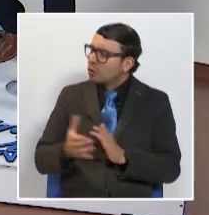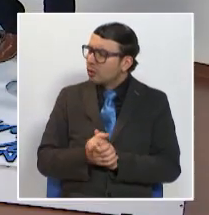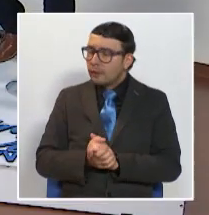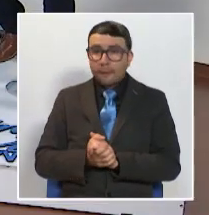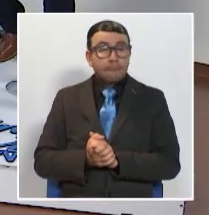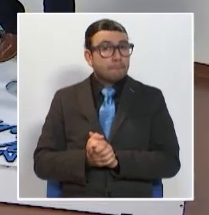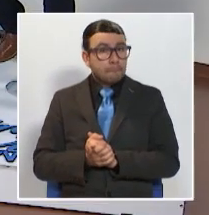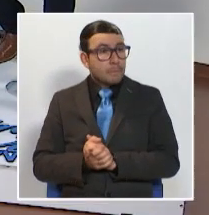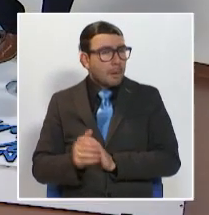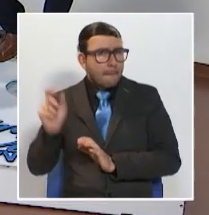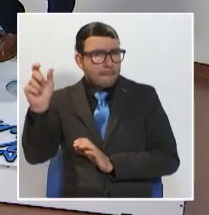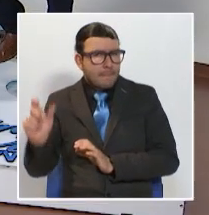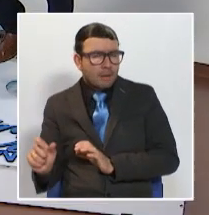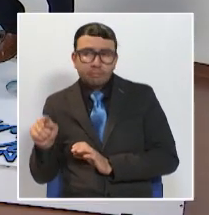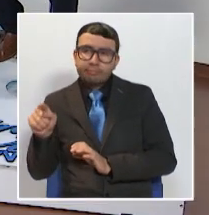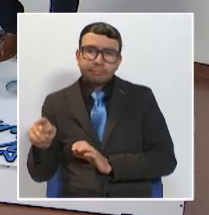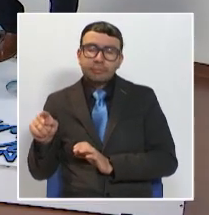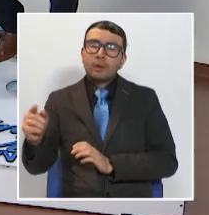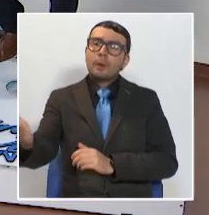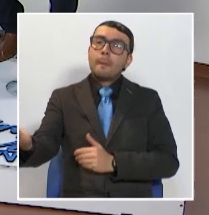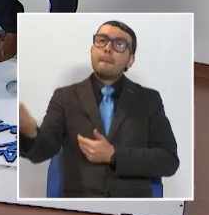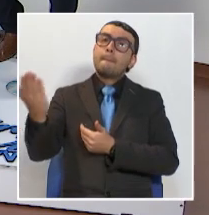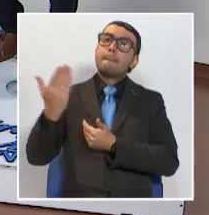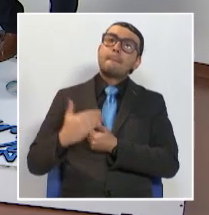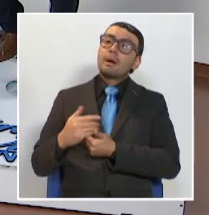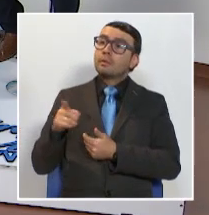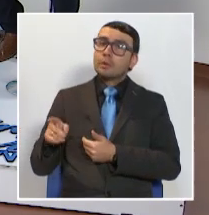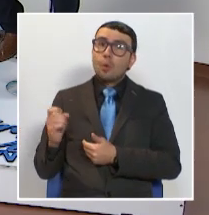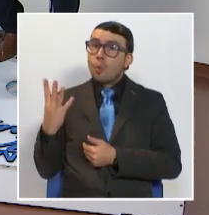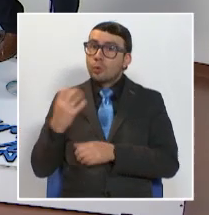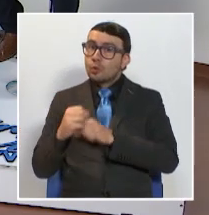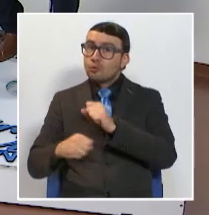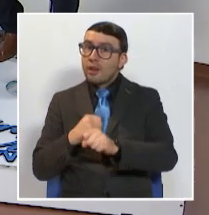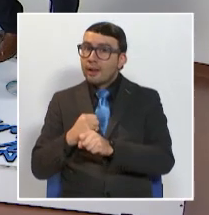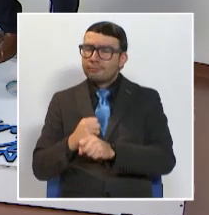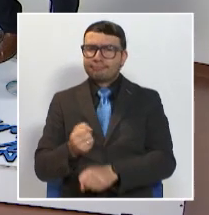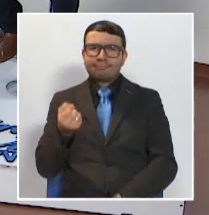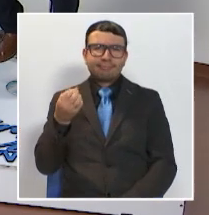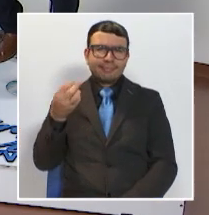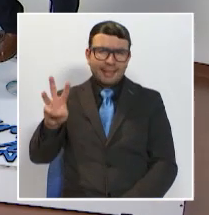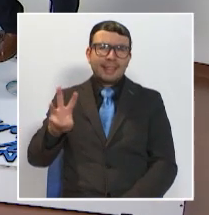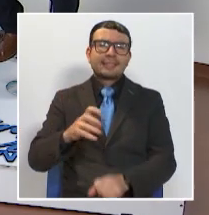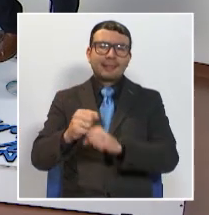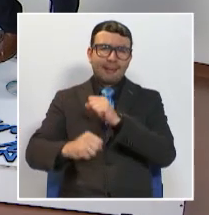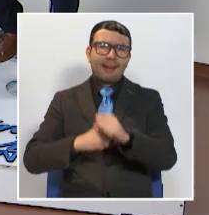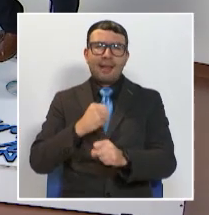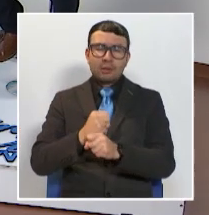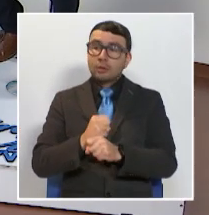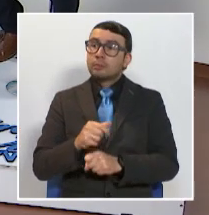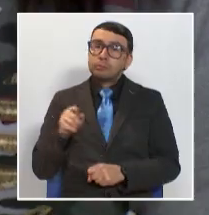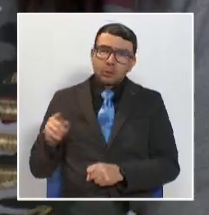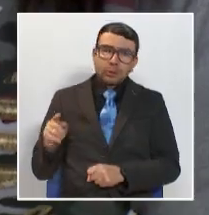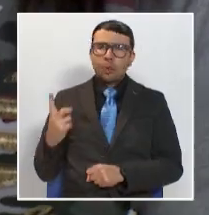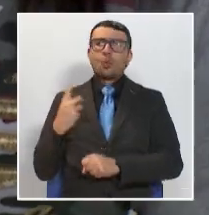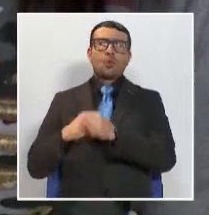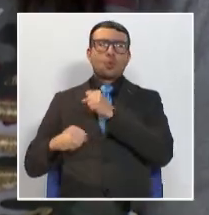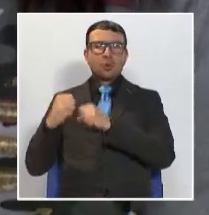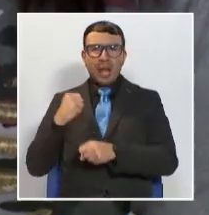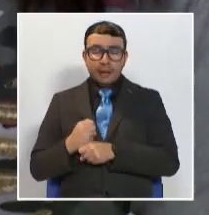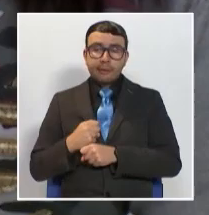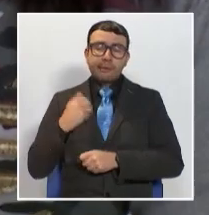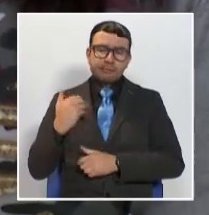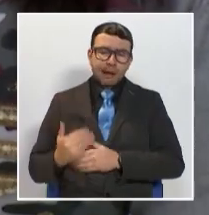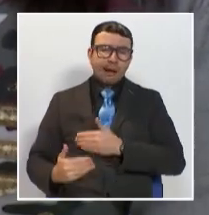el paciente es un paciente con 13 años de edad que viene con un cuadro clínico de aproximadamente 1 año de